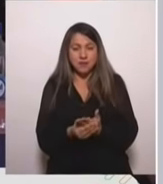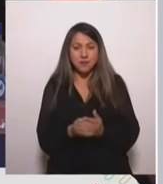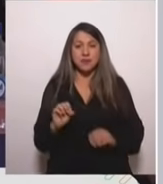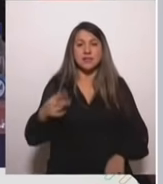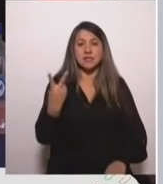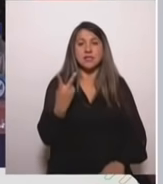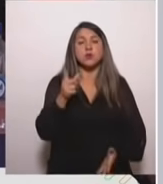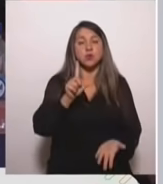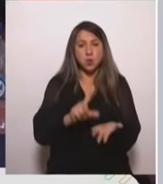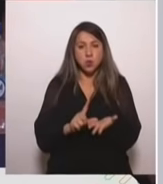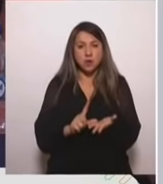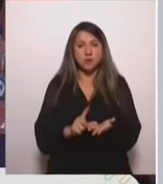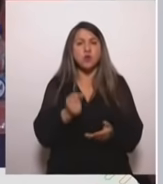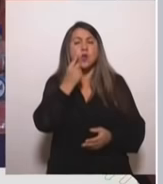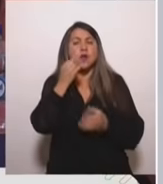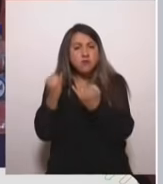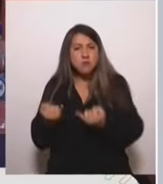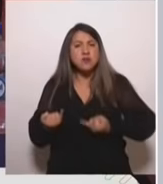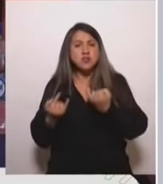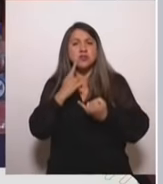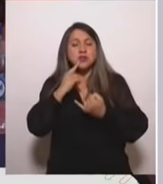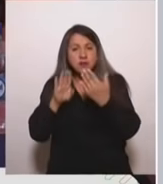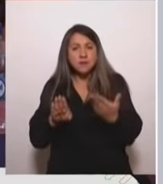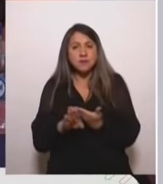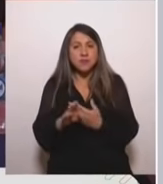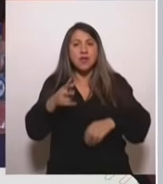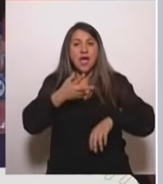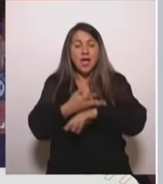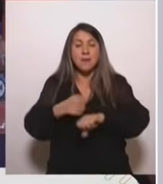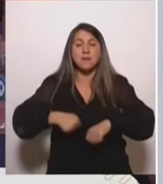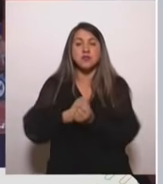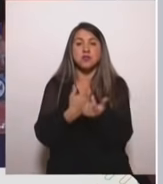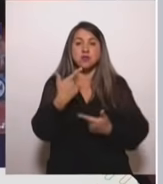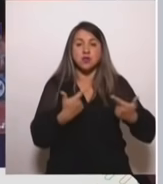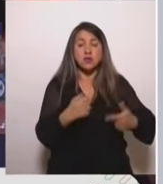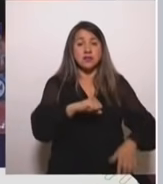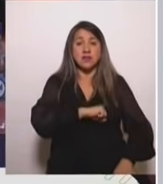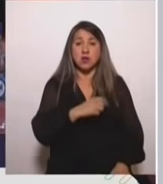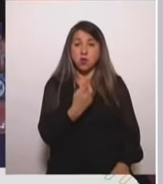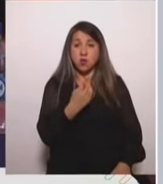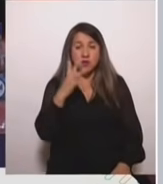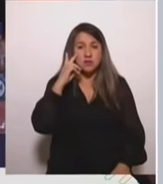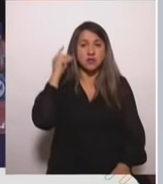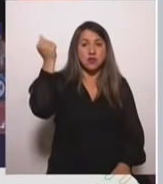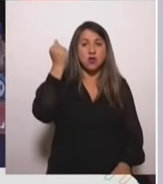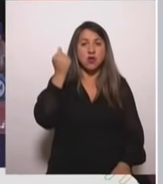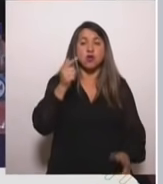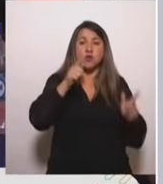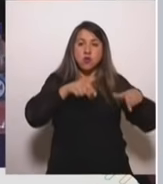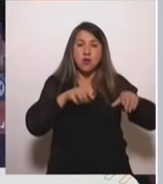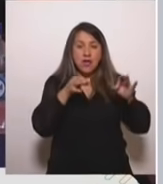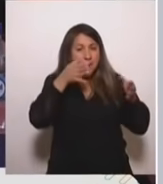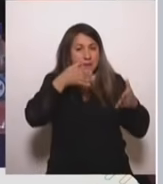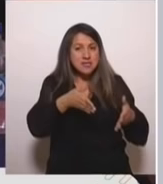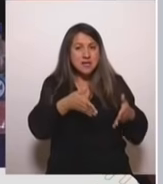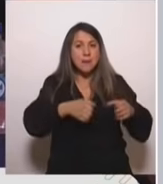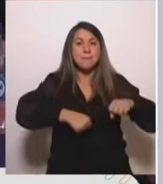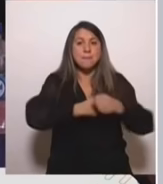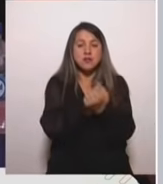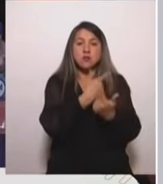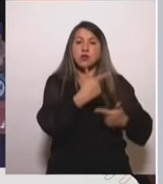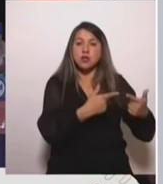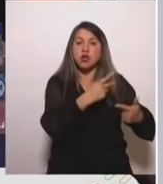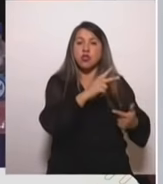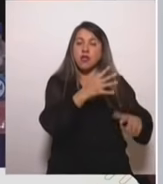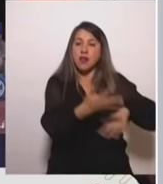social la necesidad de revisar la Constitución me parece un análisis que es parcial. En segundo lugar,